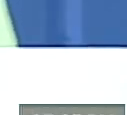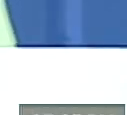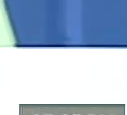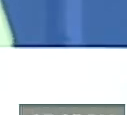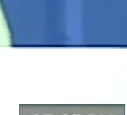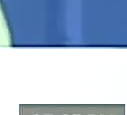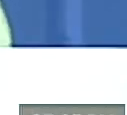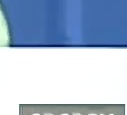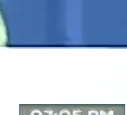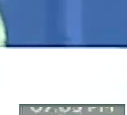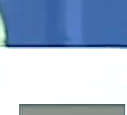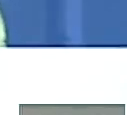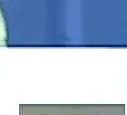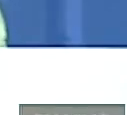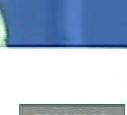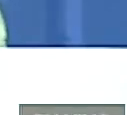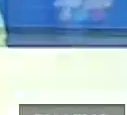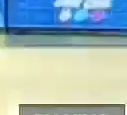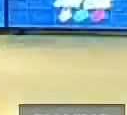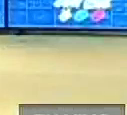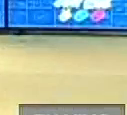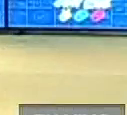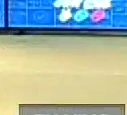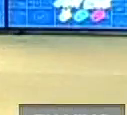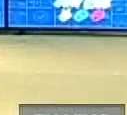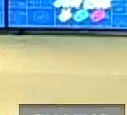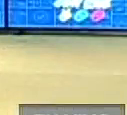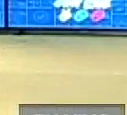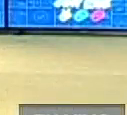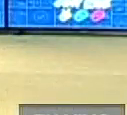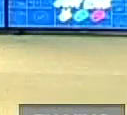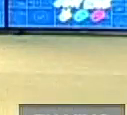el comando de campaña, mi saludo.